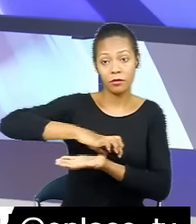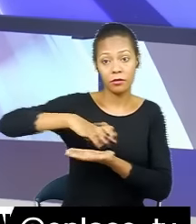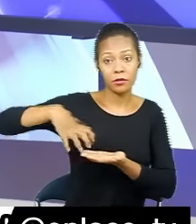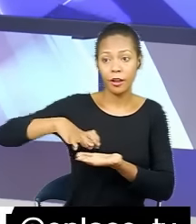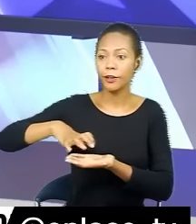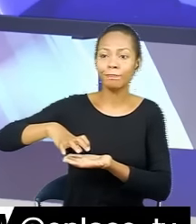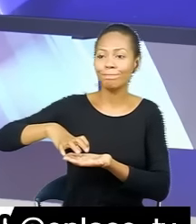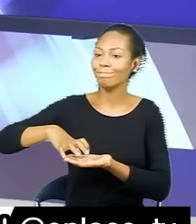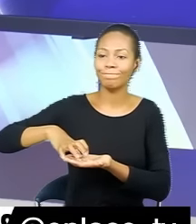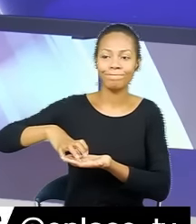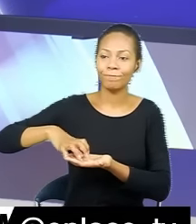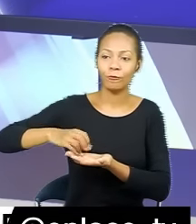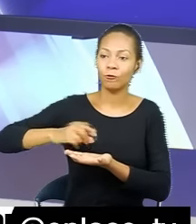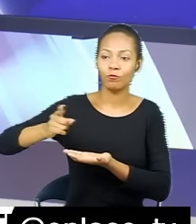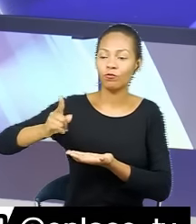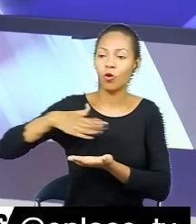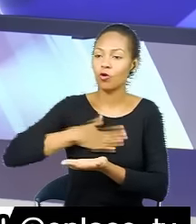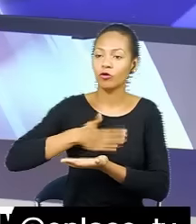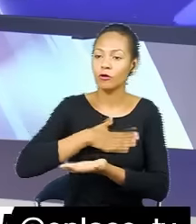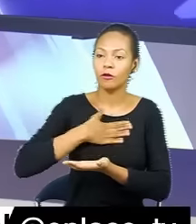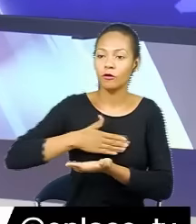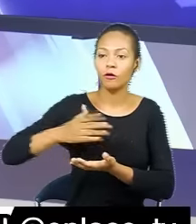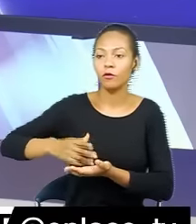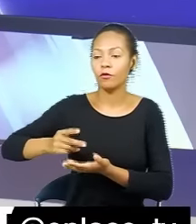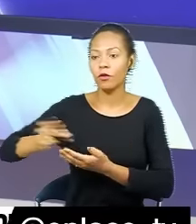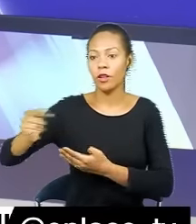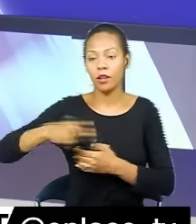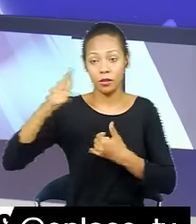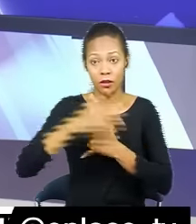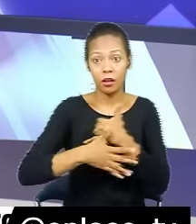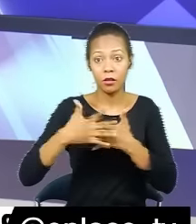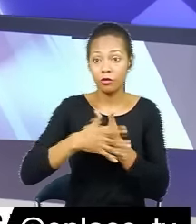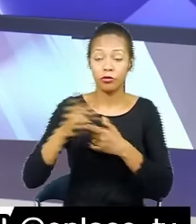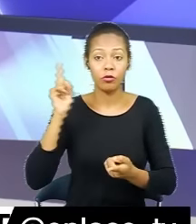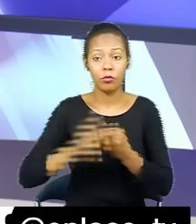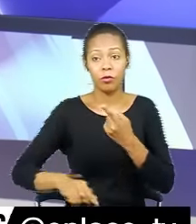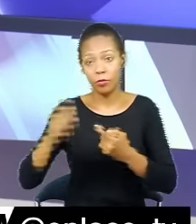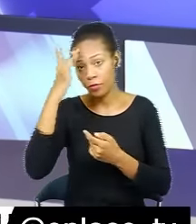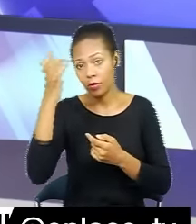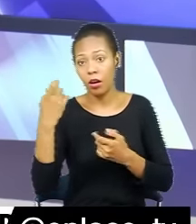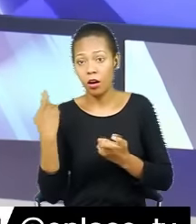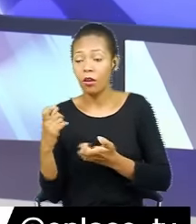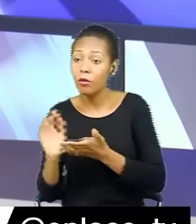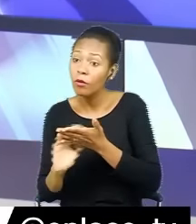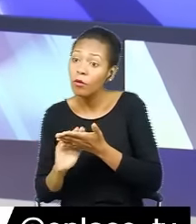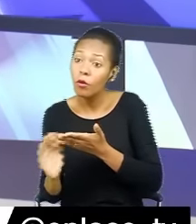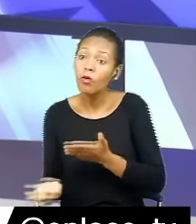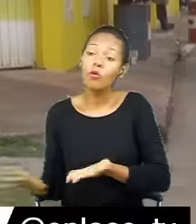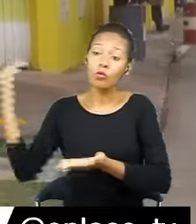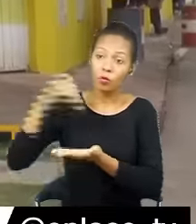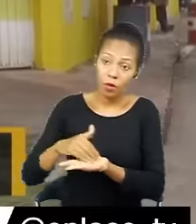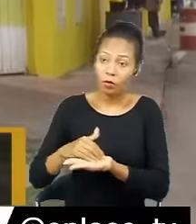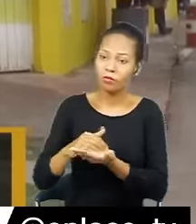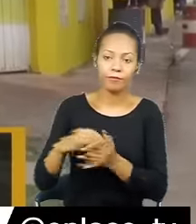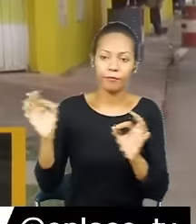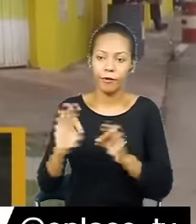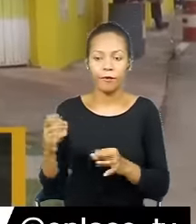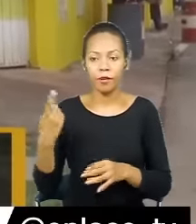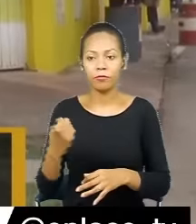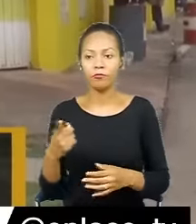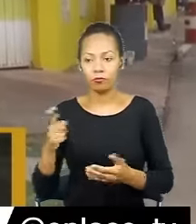fuera del sistema nacional por vencimiento del reconocimiento deportivo que a la fecha no ha sido renovado. Ante esta falencia,